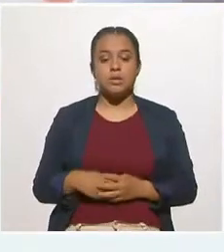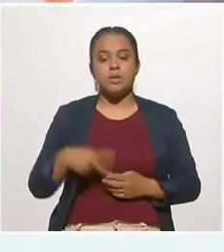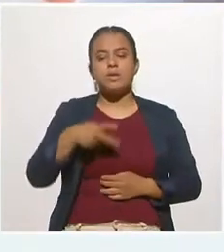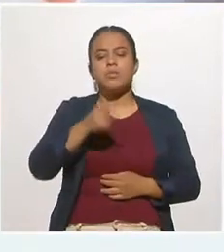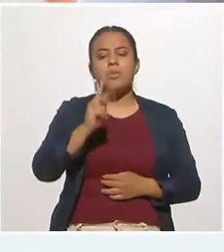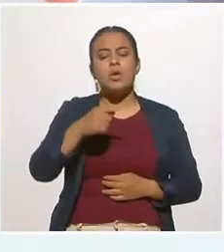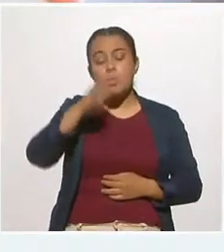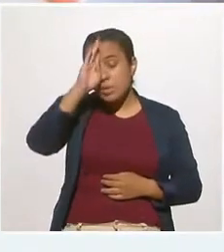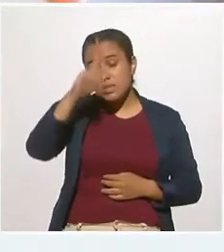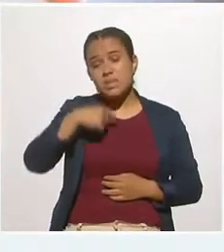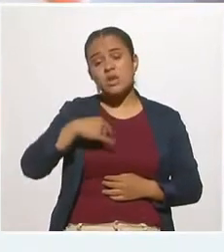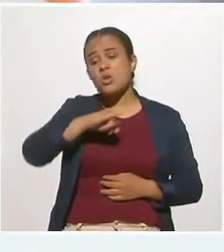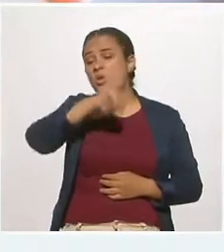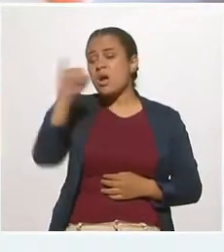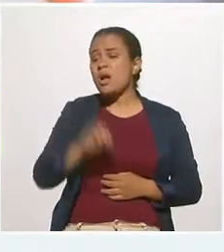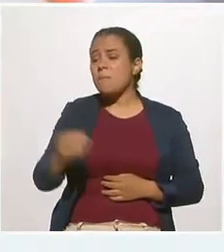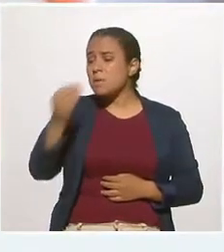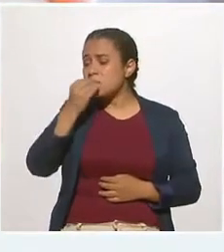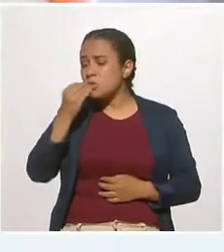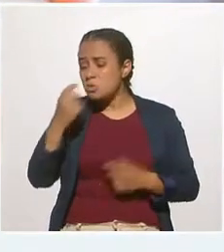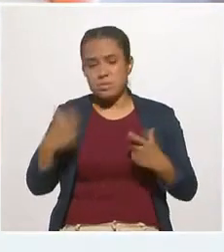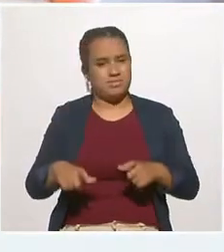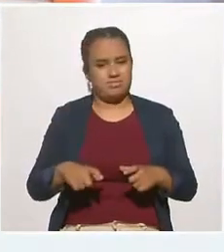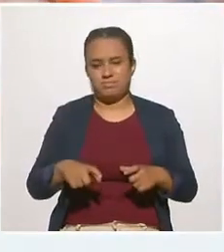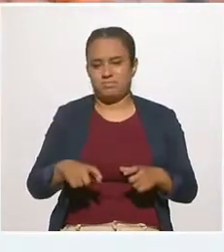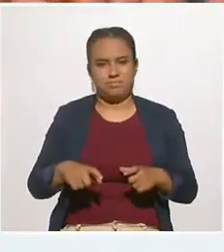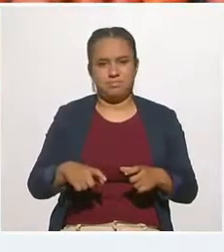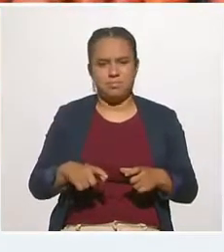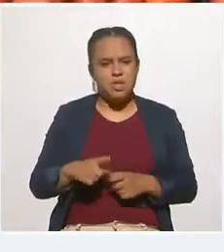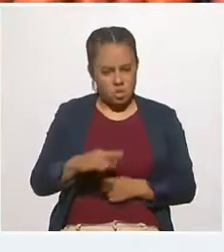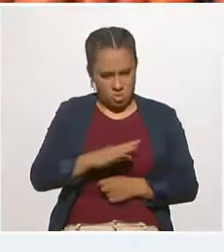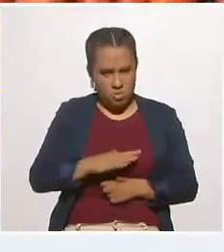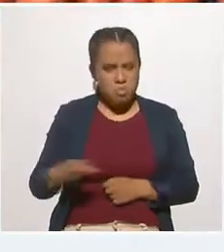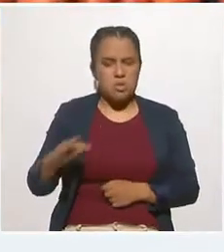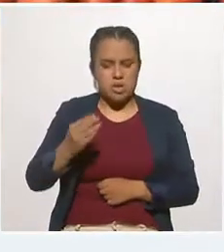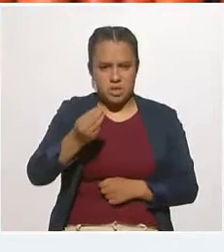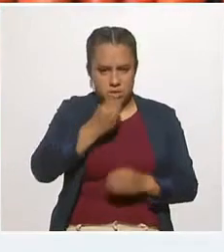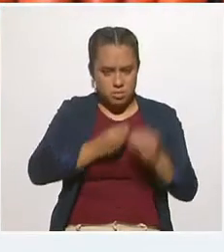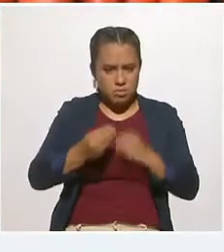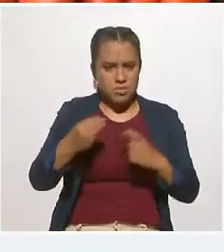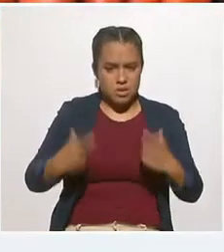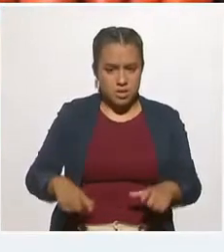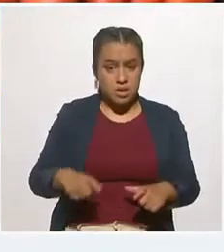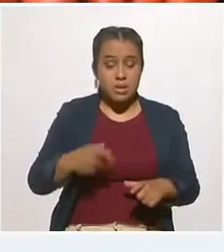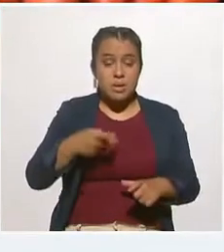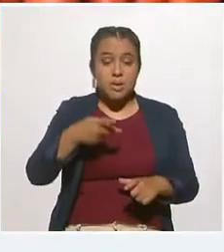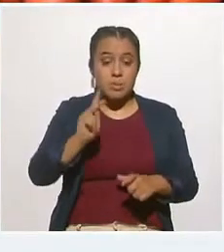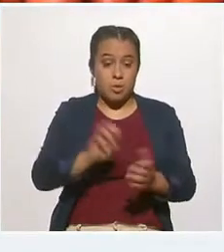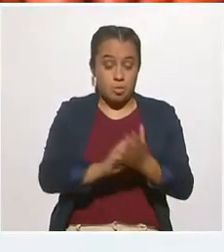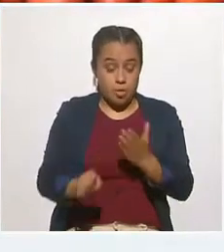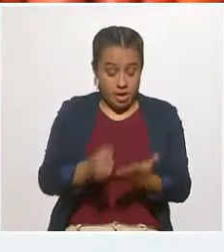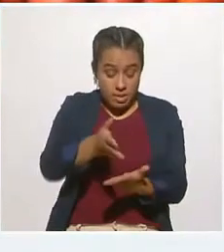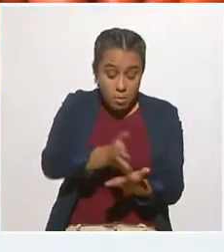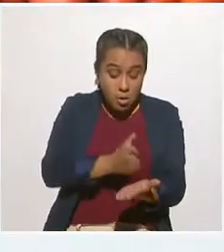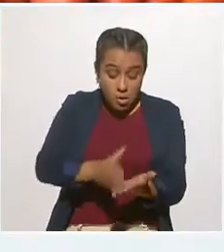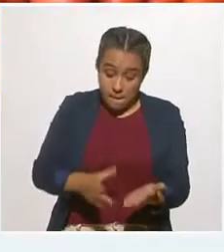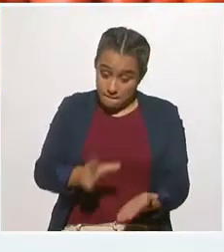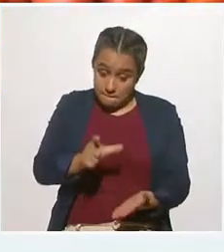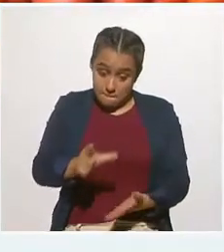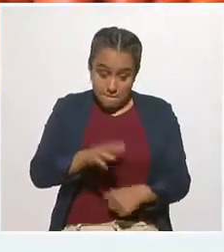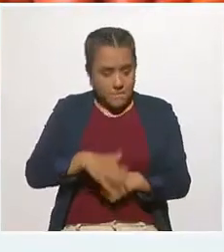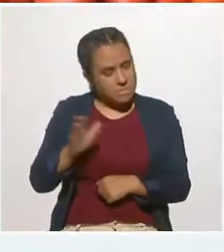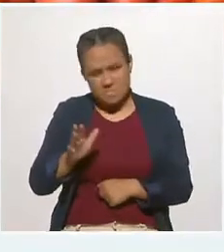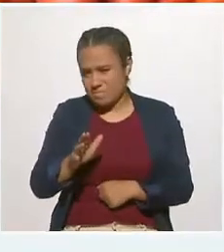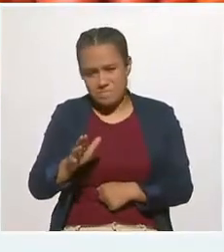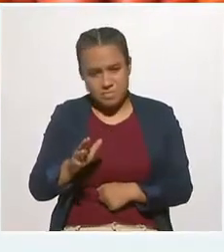incluso un pastel. Lo puedo hacer, pero ya no voy a comerme una rebanada grande. E incluso no todos deberíamos